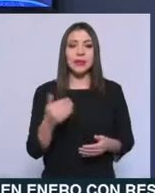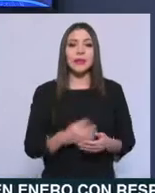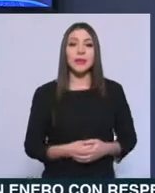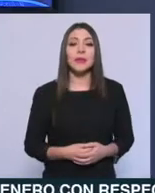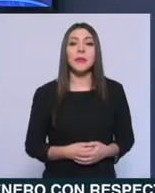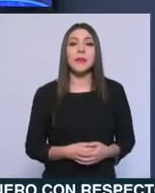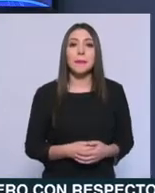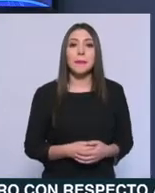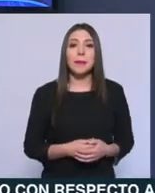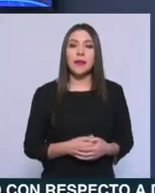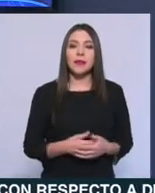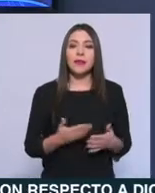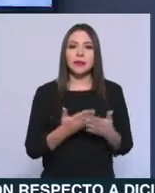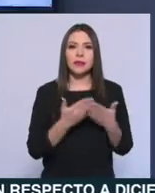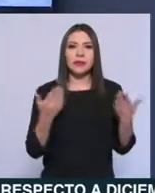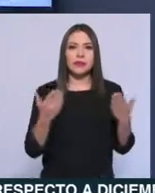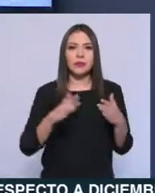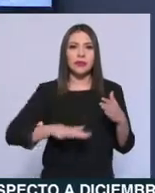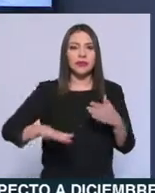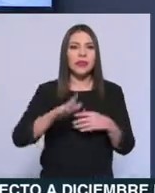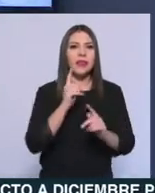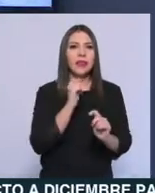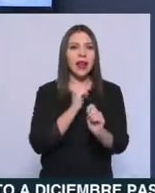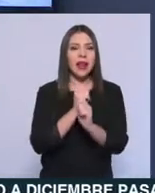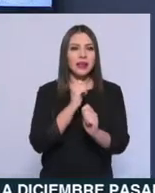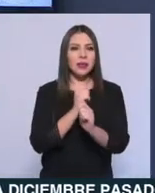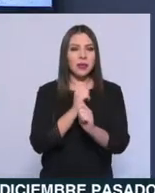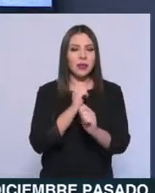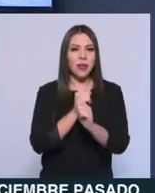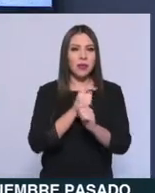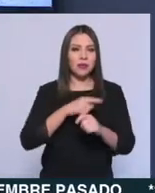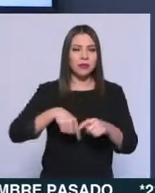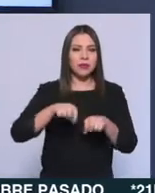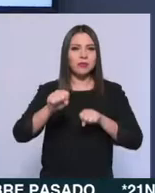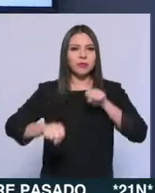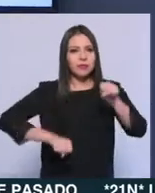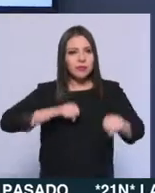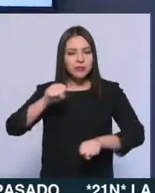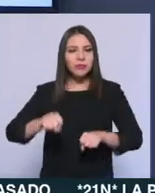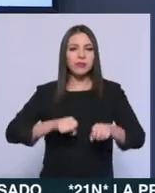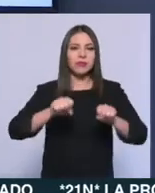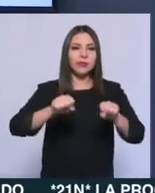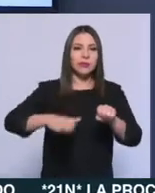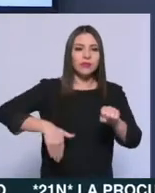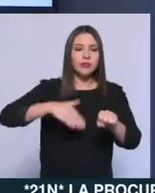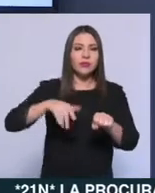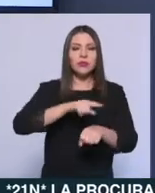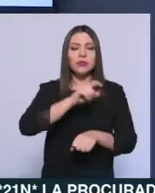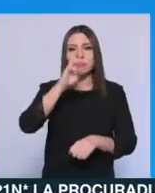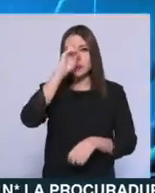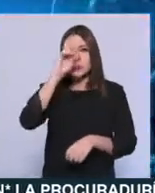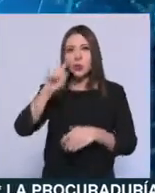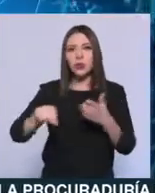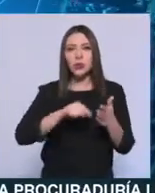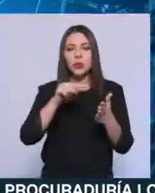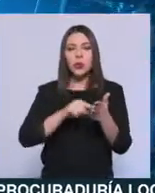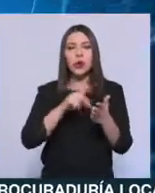Y mire usted, los sistemas de movilidad sin anclaje han causado controversia en las zonas donde se permite su uso. Vamos a ver por qué.